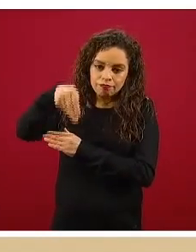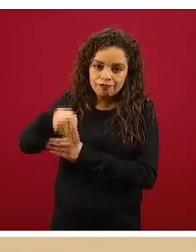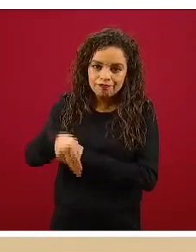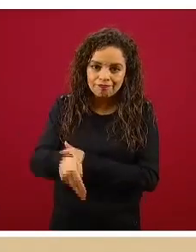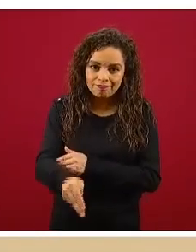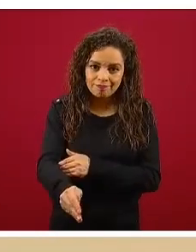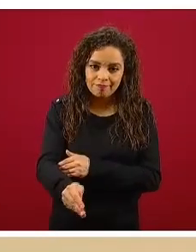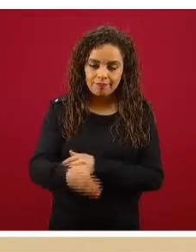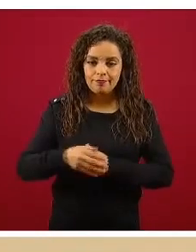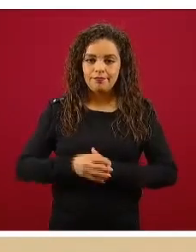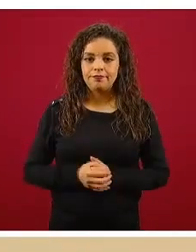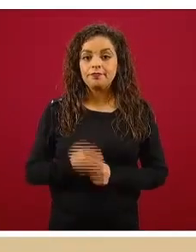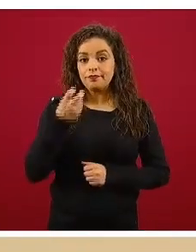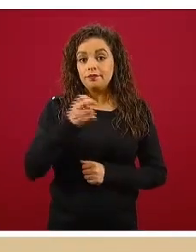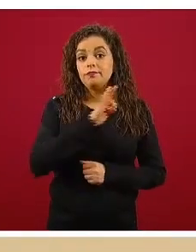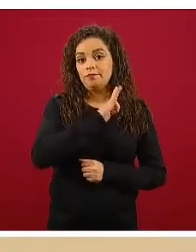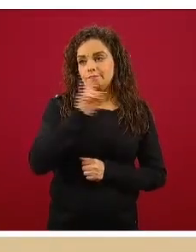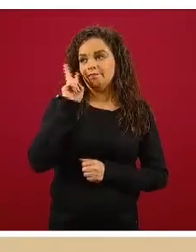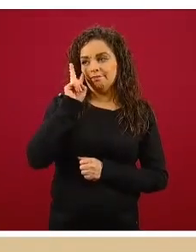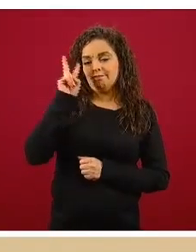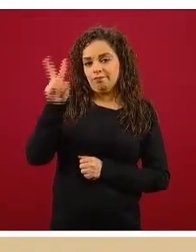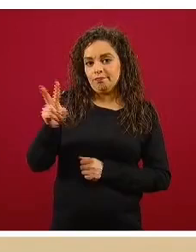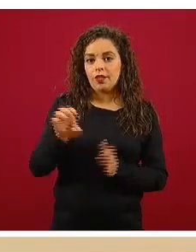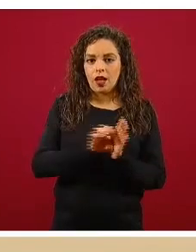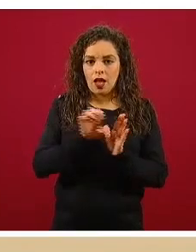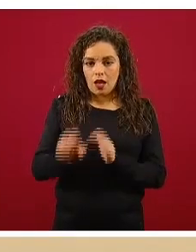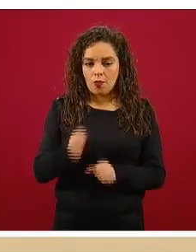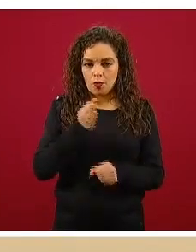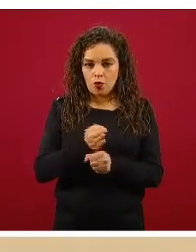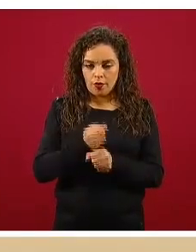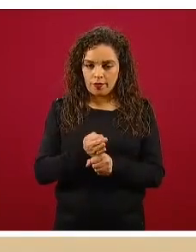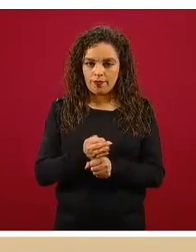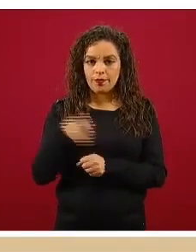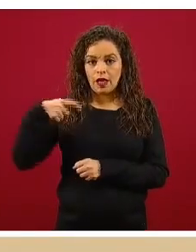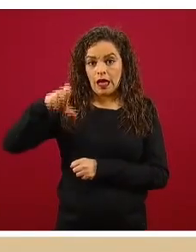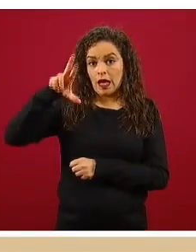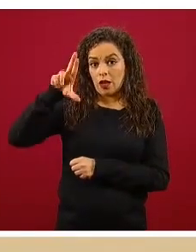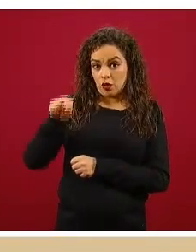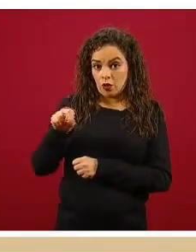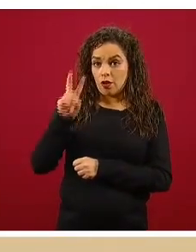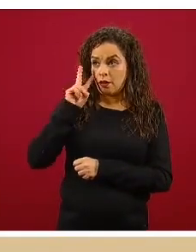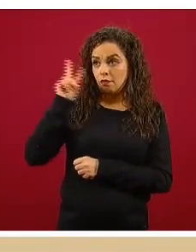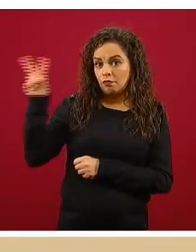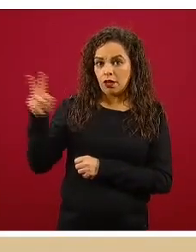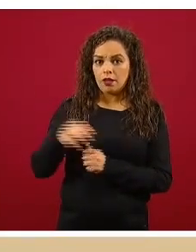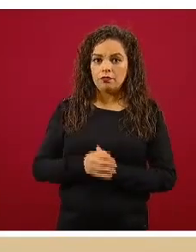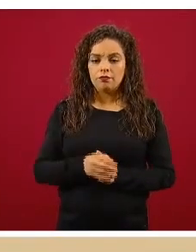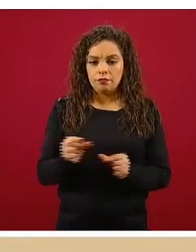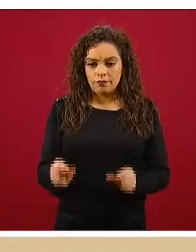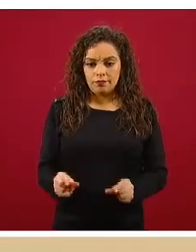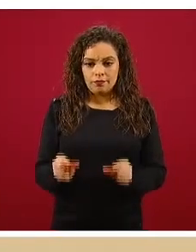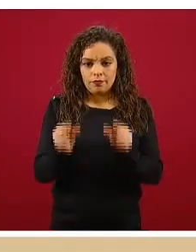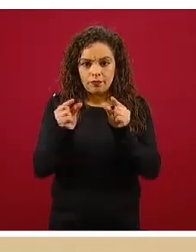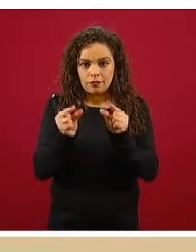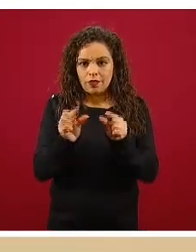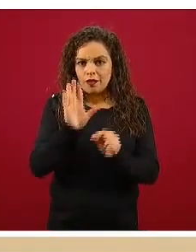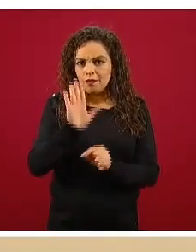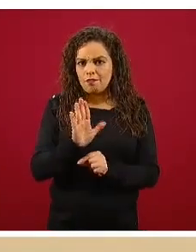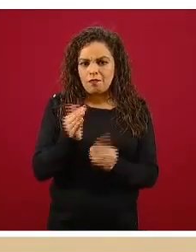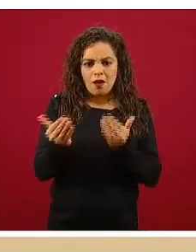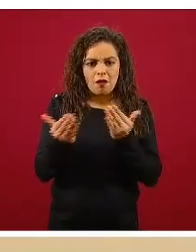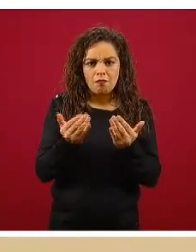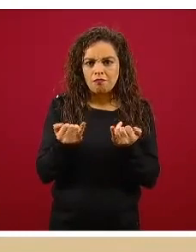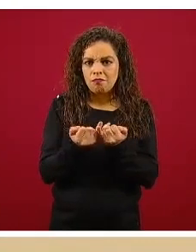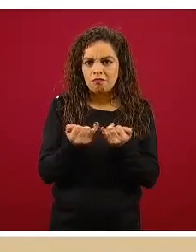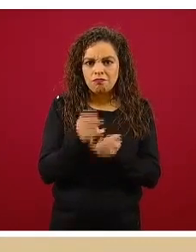podemos ver. Dábamos, por ejemplo, ahorita el ejemplo de Quintana Roo, en donde vemos que prácticamente las barras están similares, al igual que